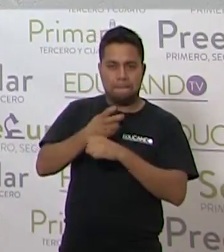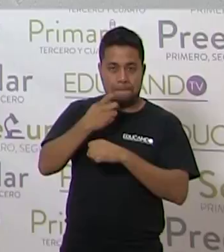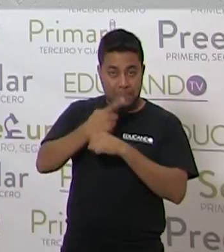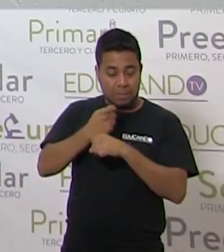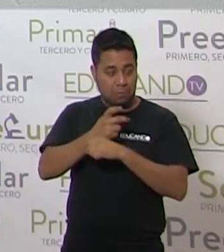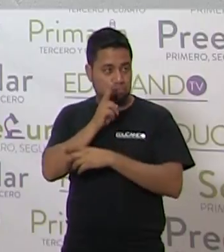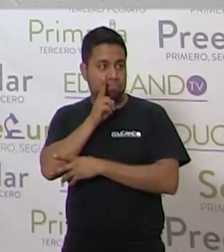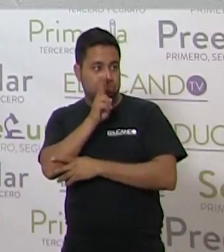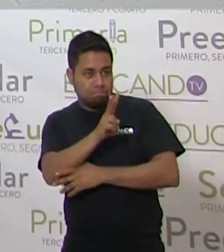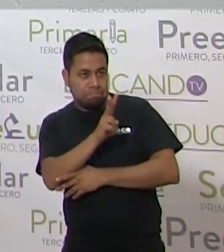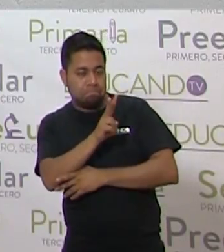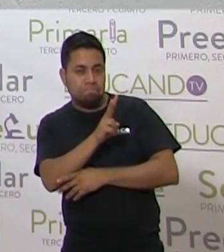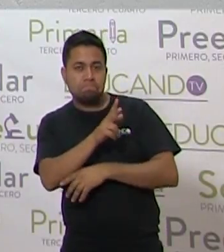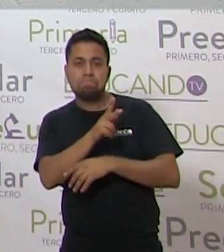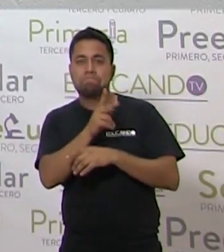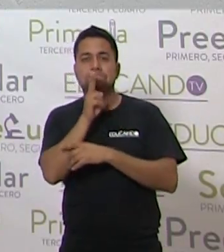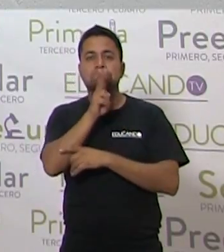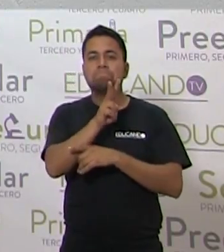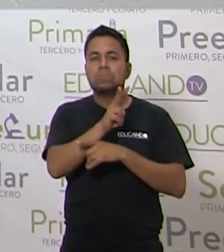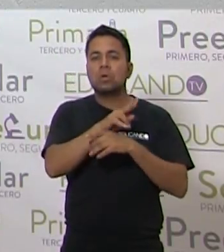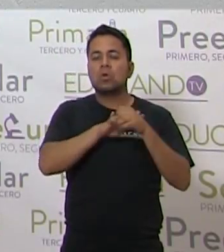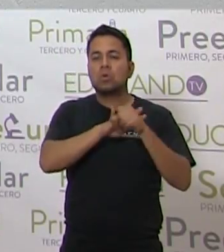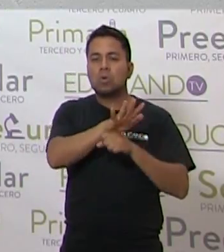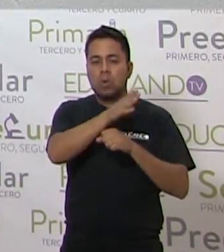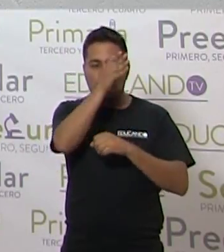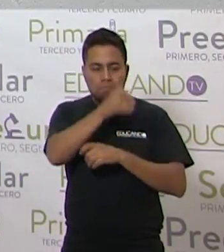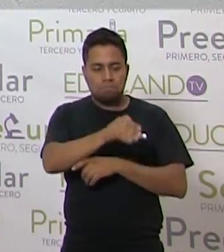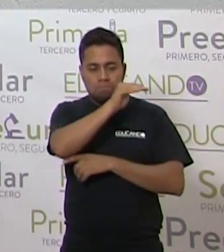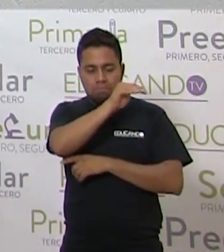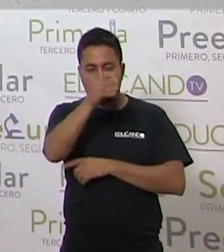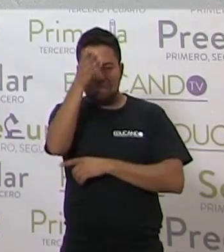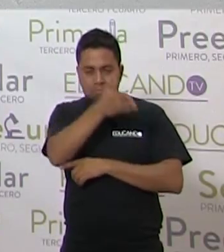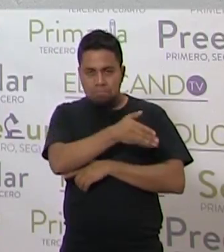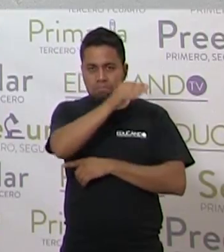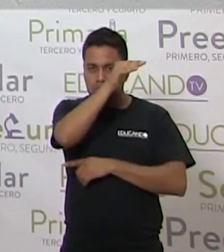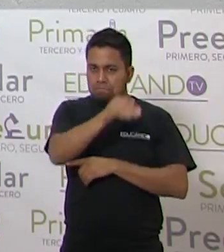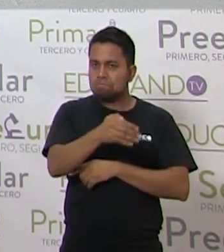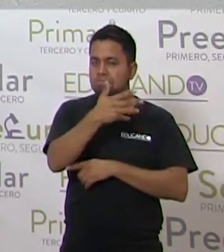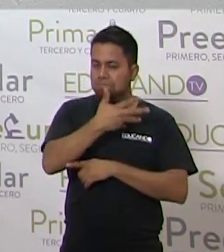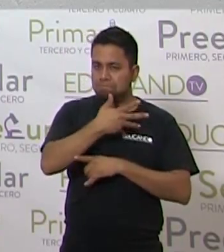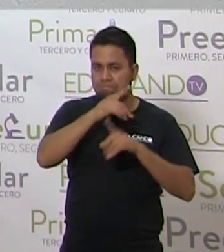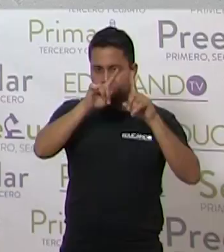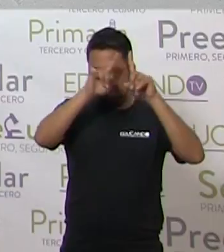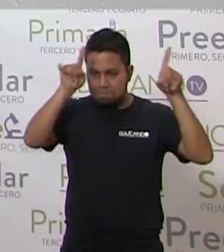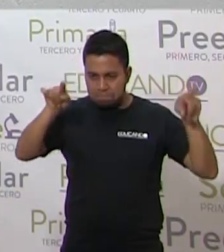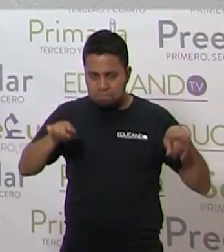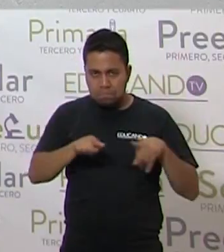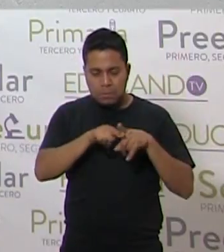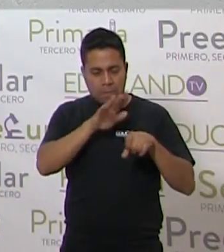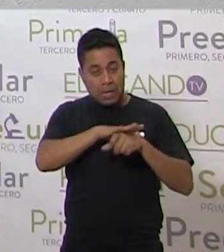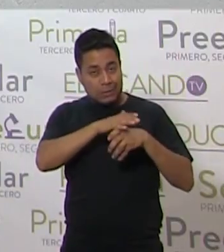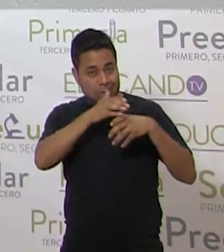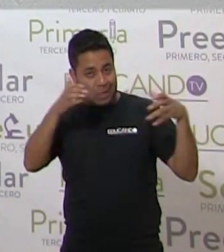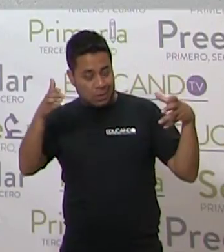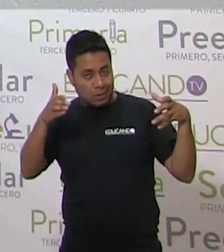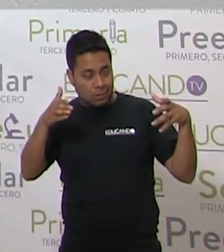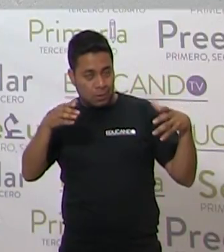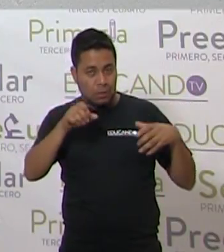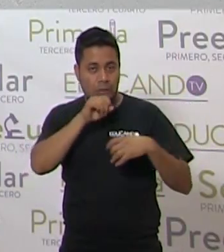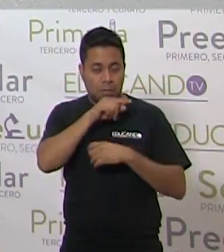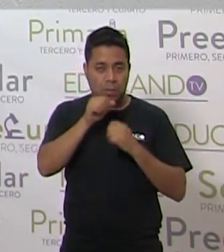viendo la la cantidad o o las partes en que está este dividido este entero pues la más grande y además estamos